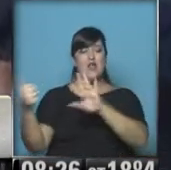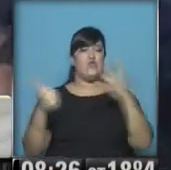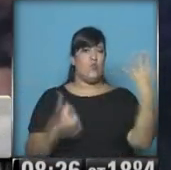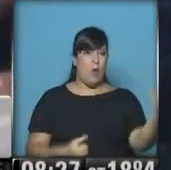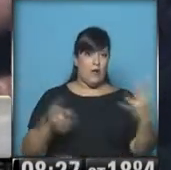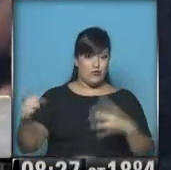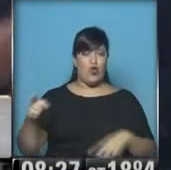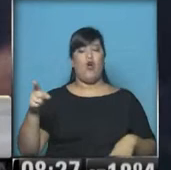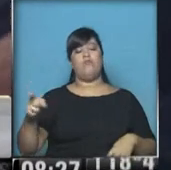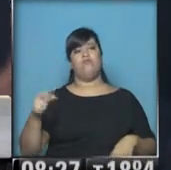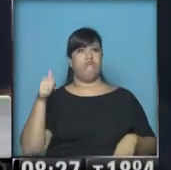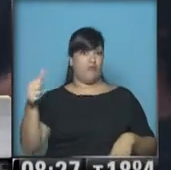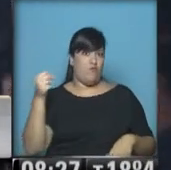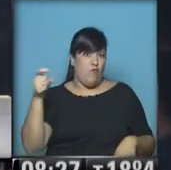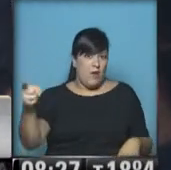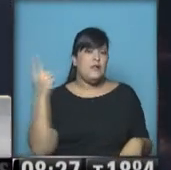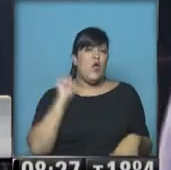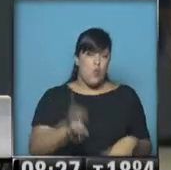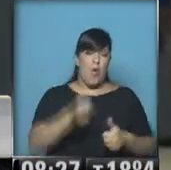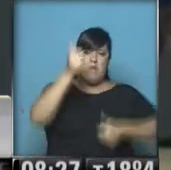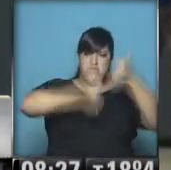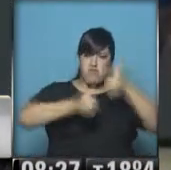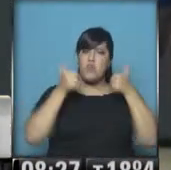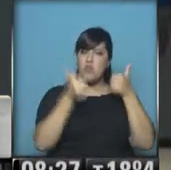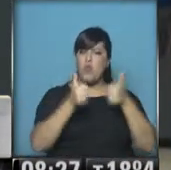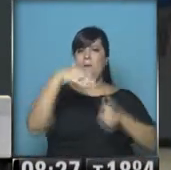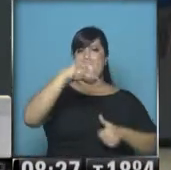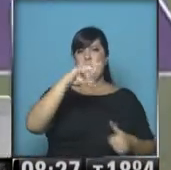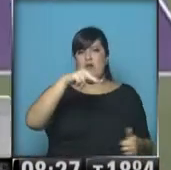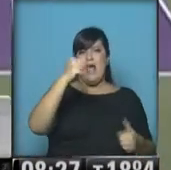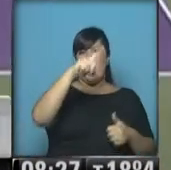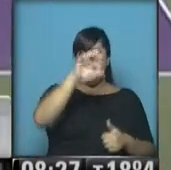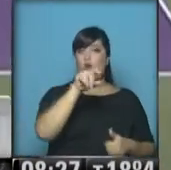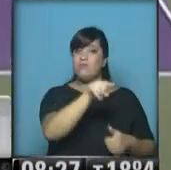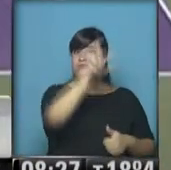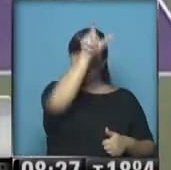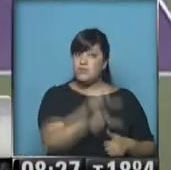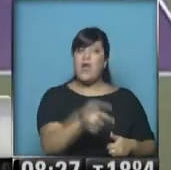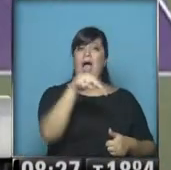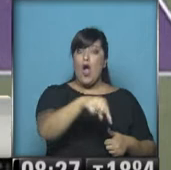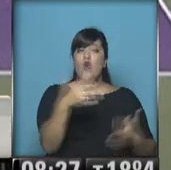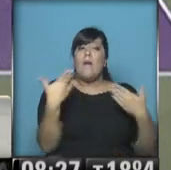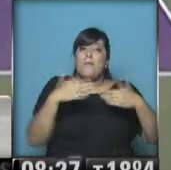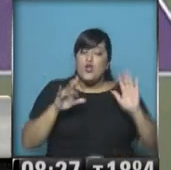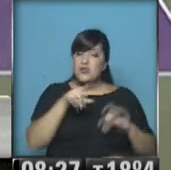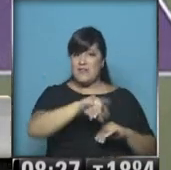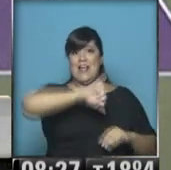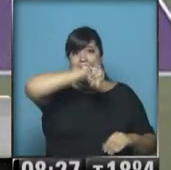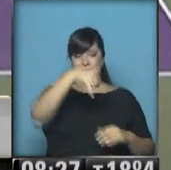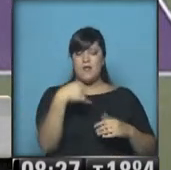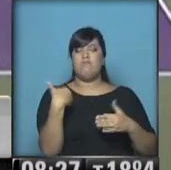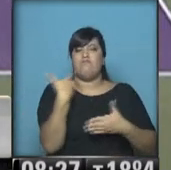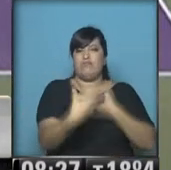checo. De todos modos, muy buen torneo para Pico Mónaco, que ahora tendrá la posibilidad de